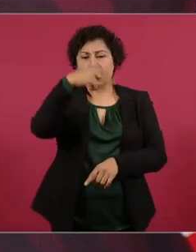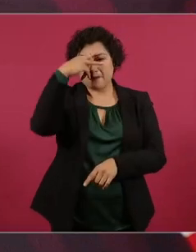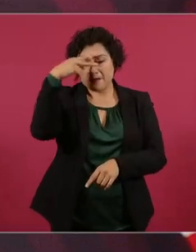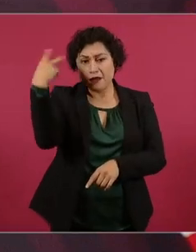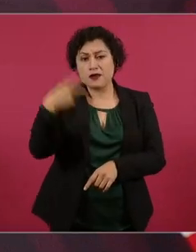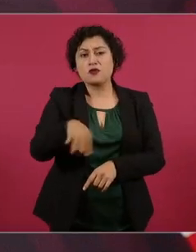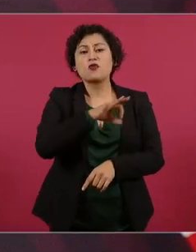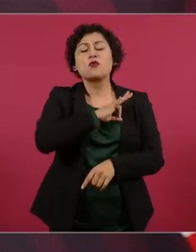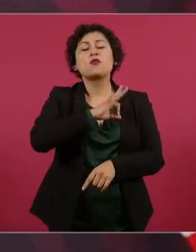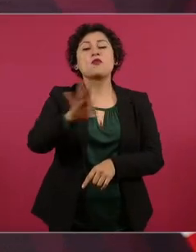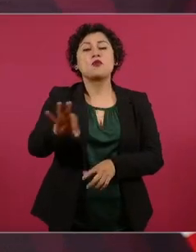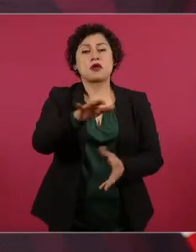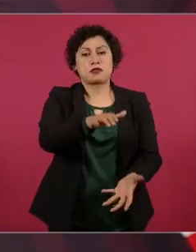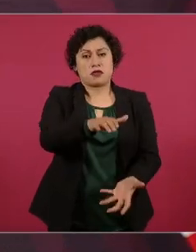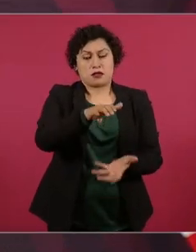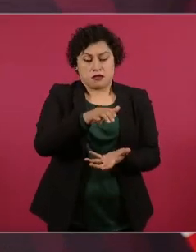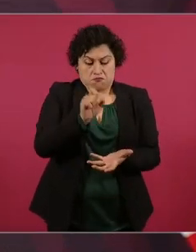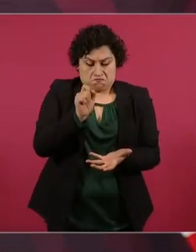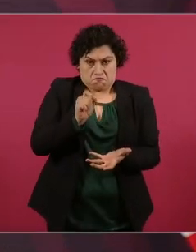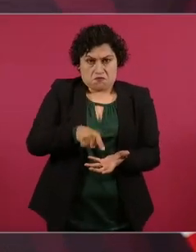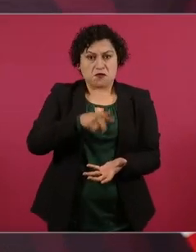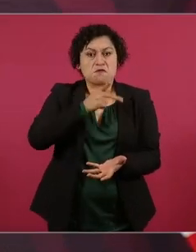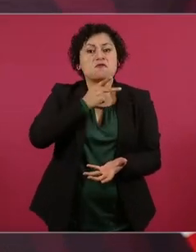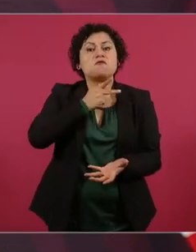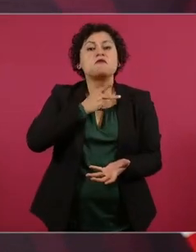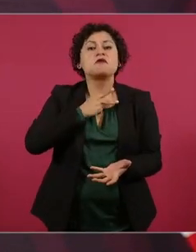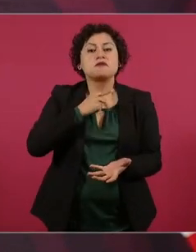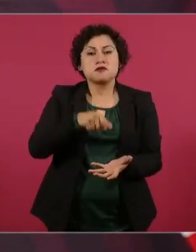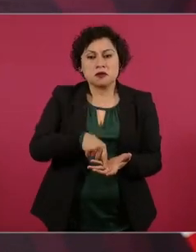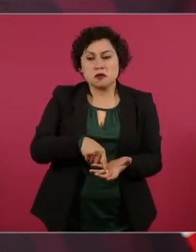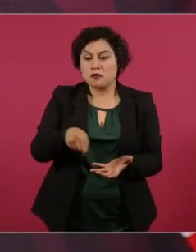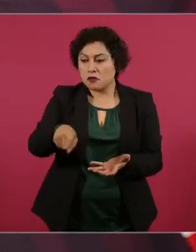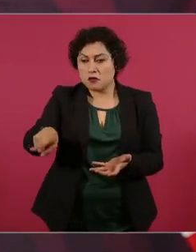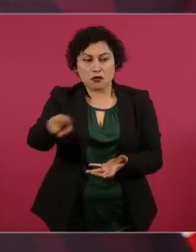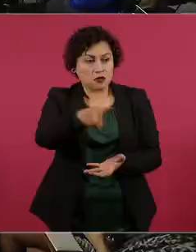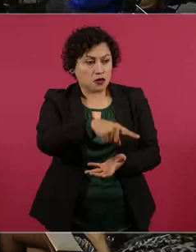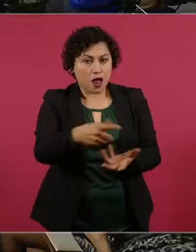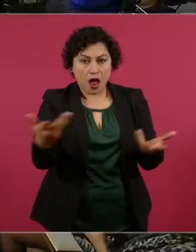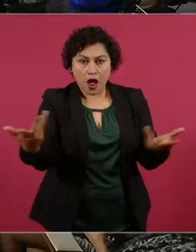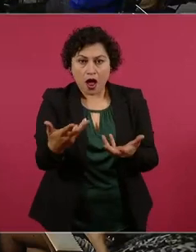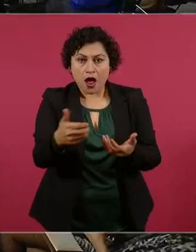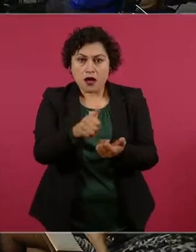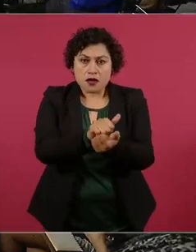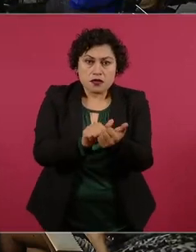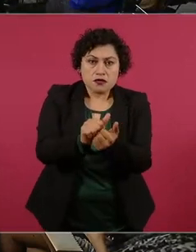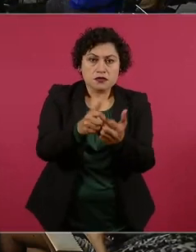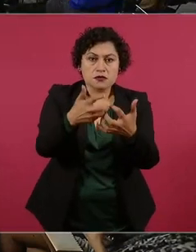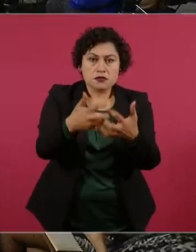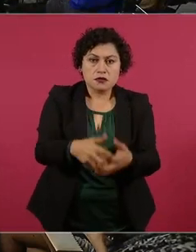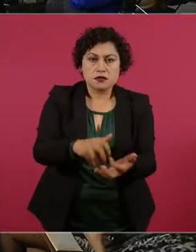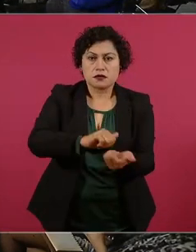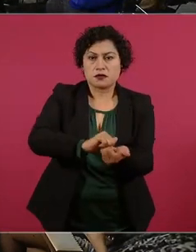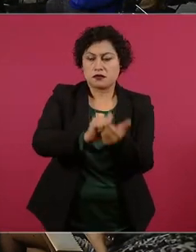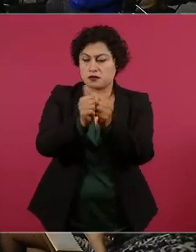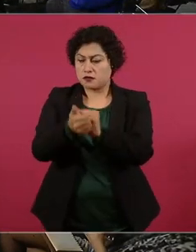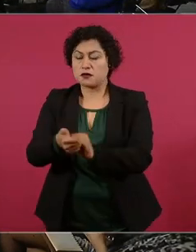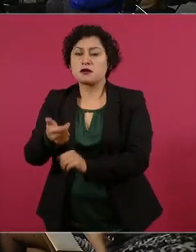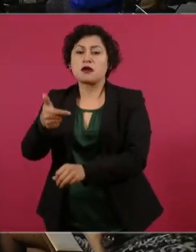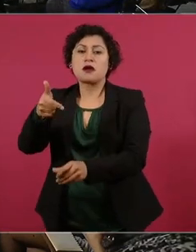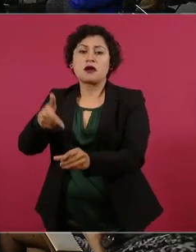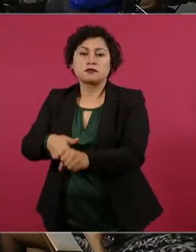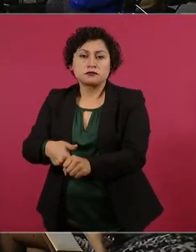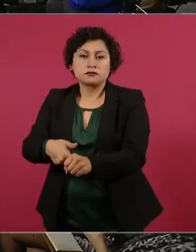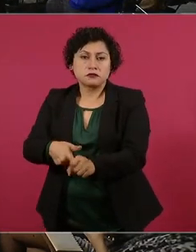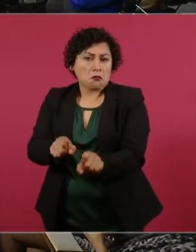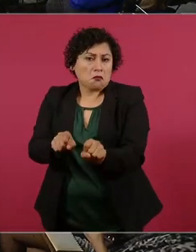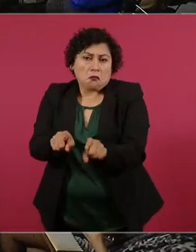se da trabajo en México y tenemos mercado interno. Ya el